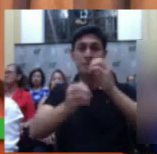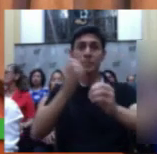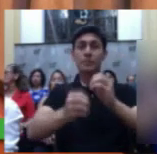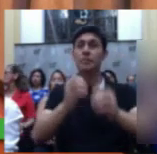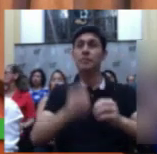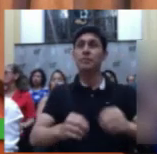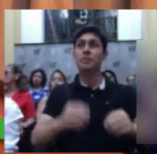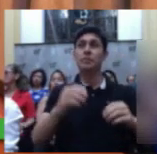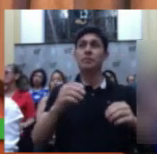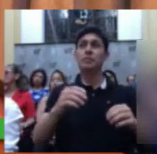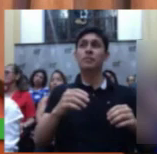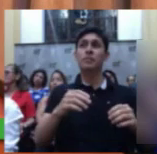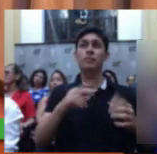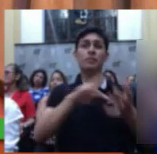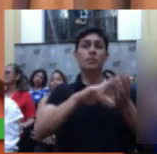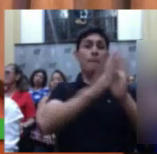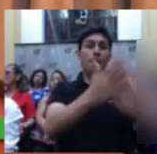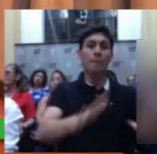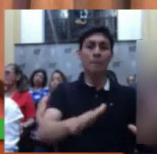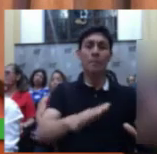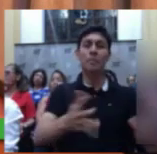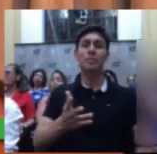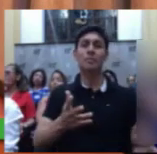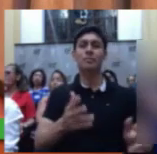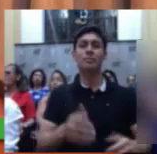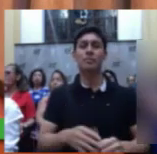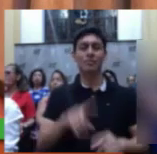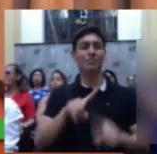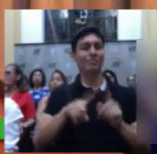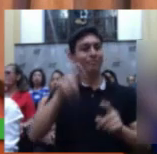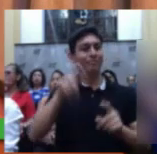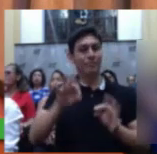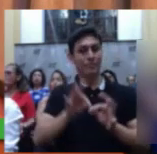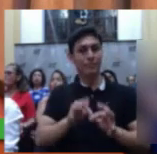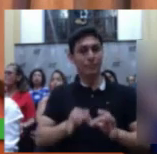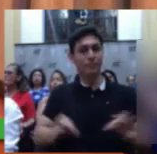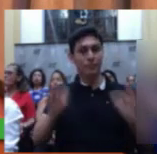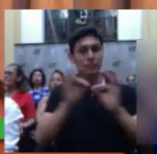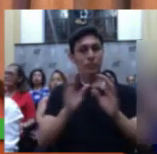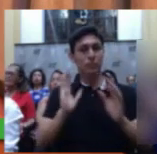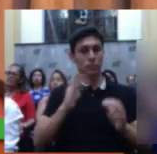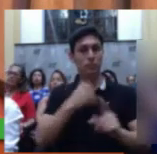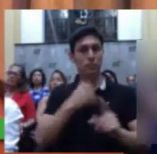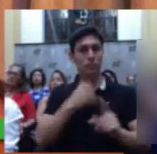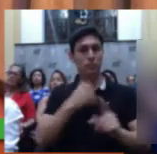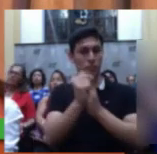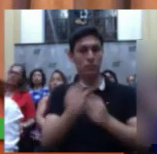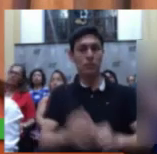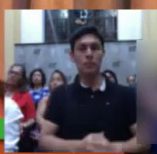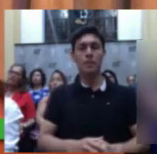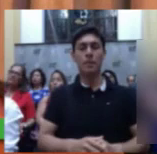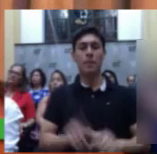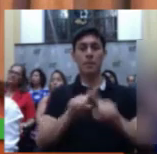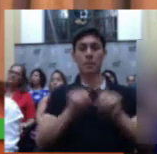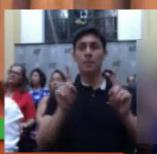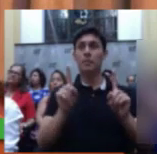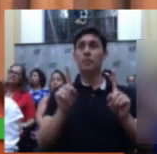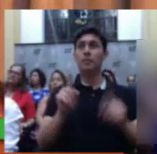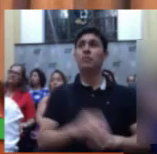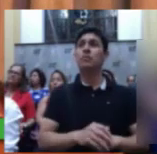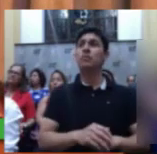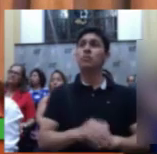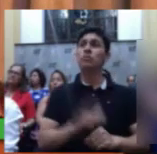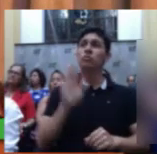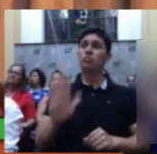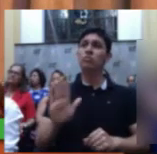y olvido, es absolutamente necesaria en nuestra sociedad. Pero su indignación no se limita a la